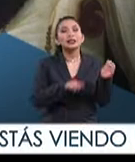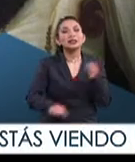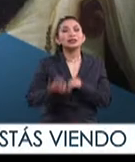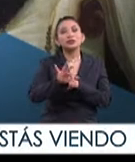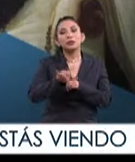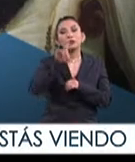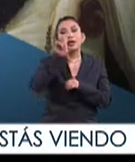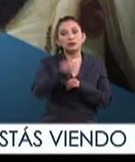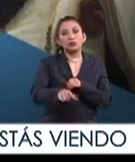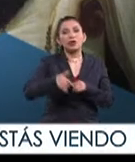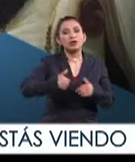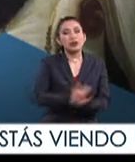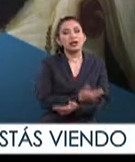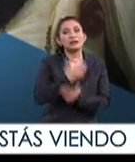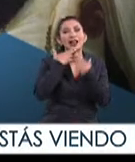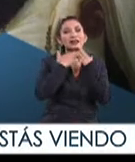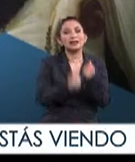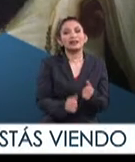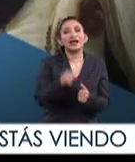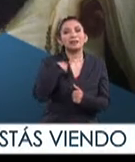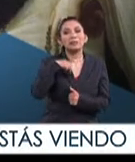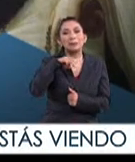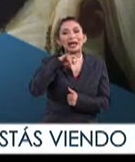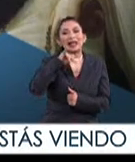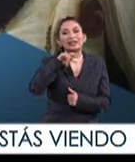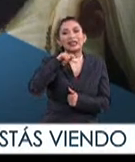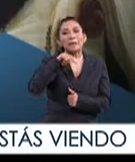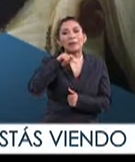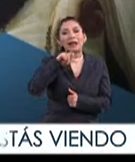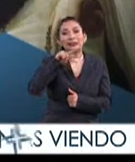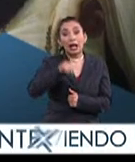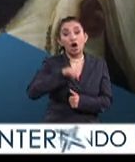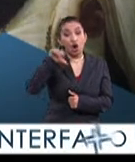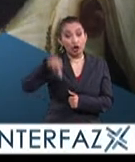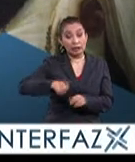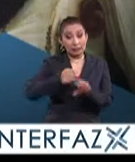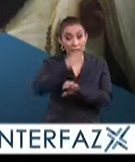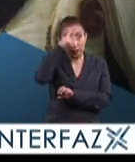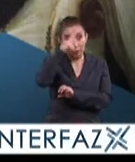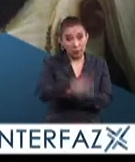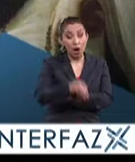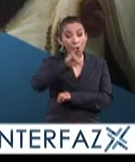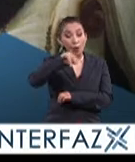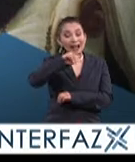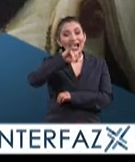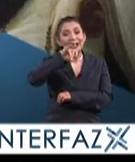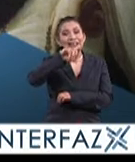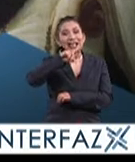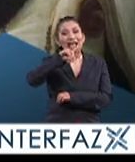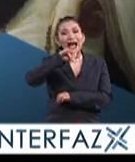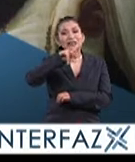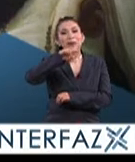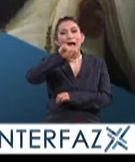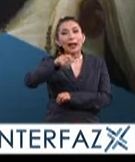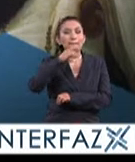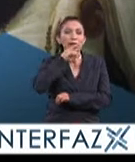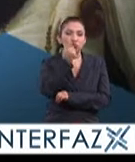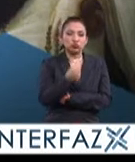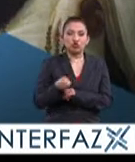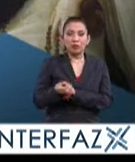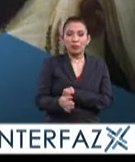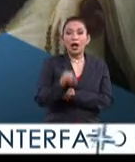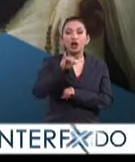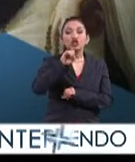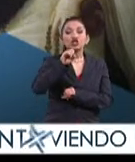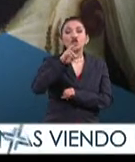En 1651 nace en la hacienda de San Miguel Nepantla, hoy Estado de México, Juana de Asbaje, mejor